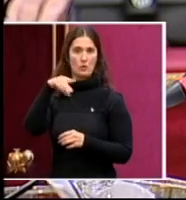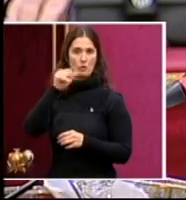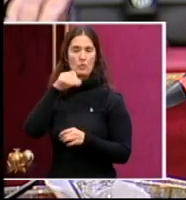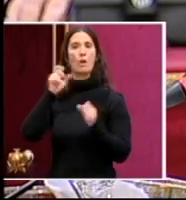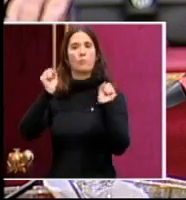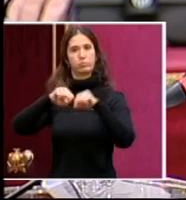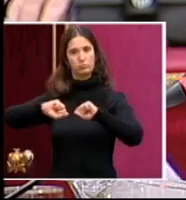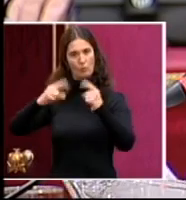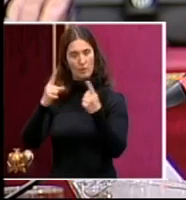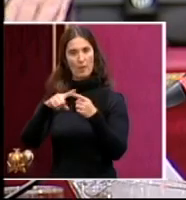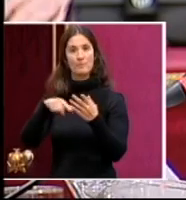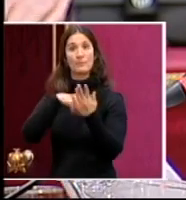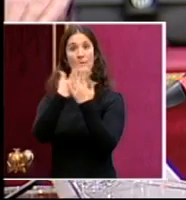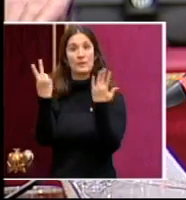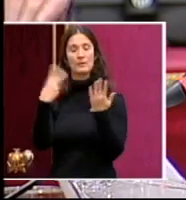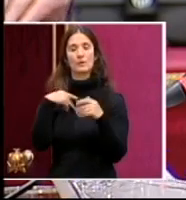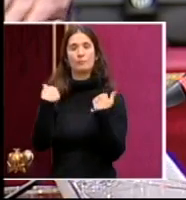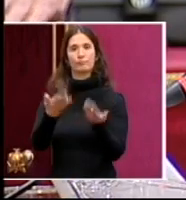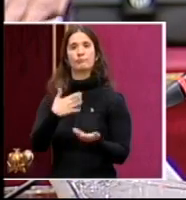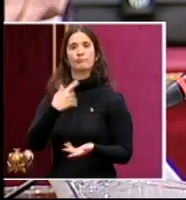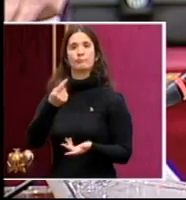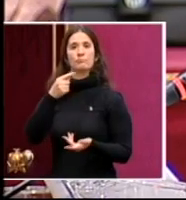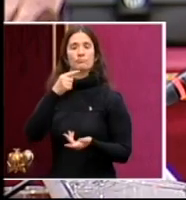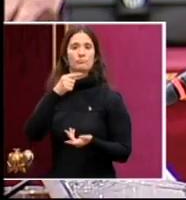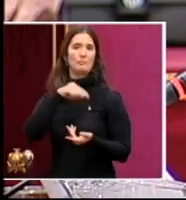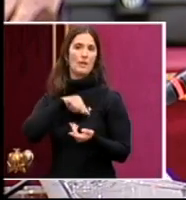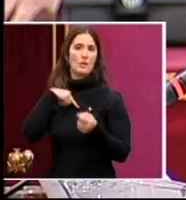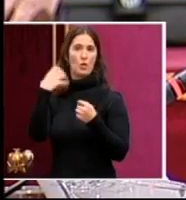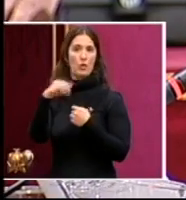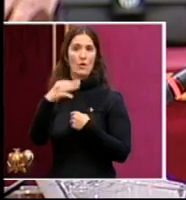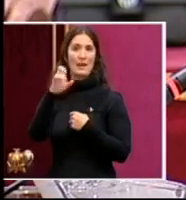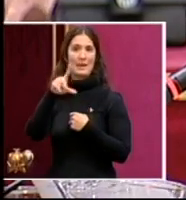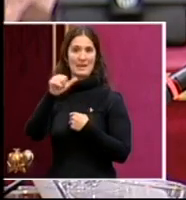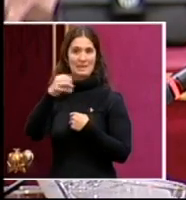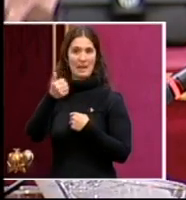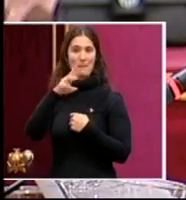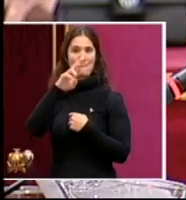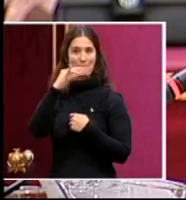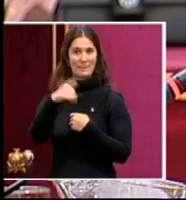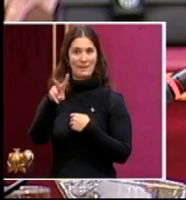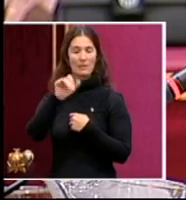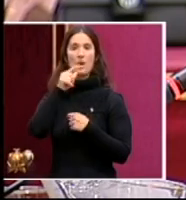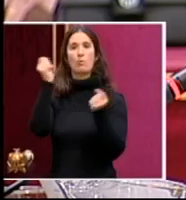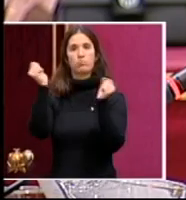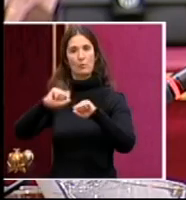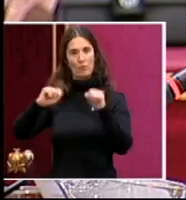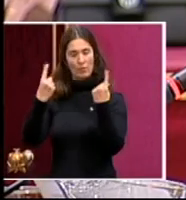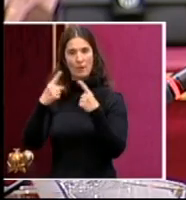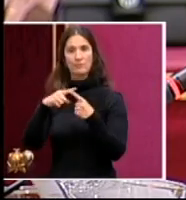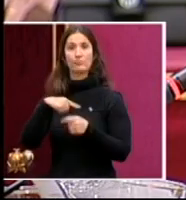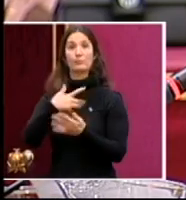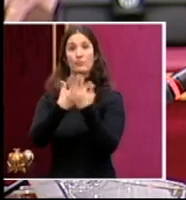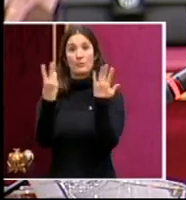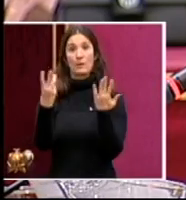definitiva. 17. Concesión de la medalla de oro de la ciudad a doña Elisa Pérez Vera. Aprobación definitiva.